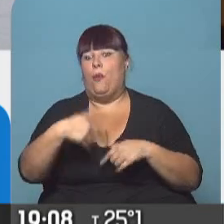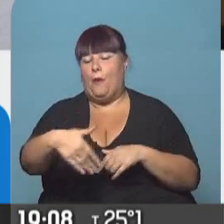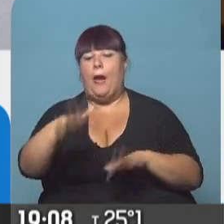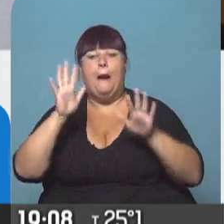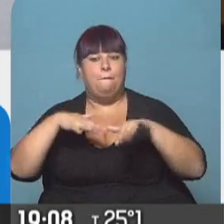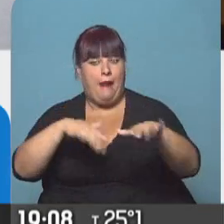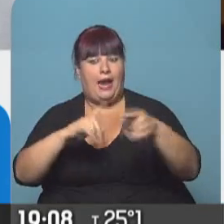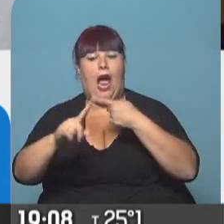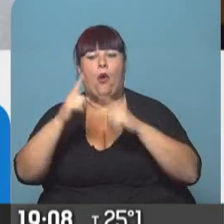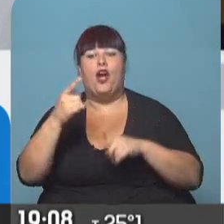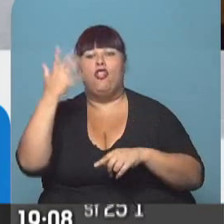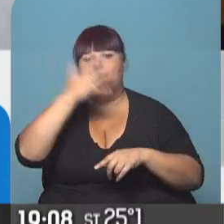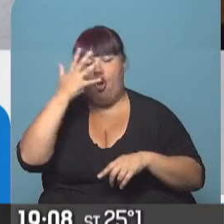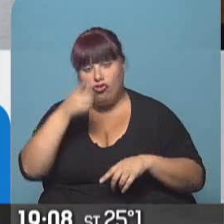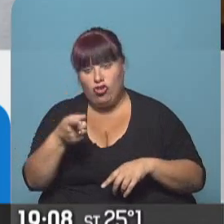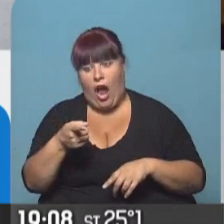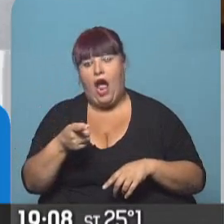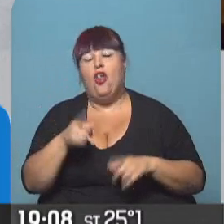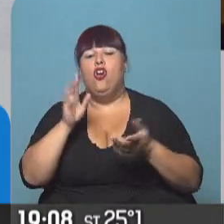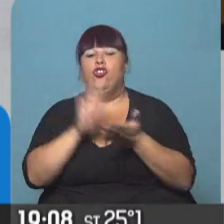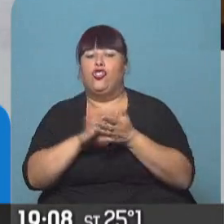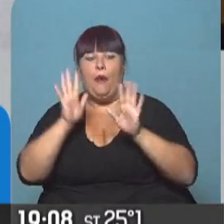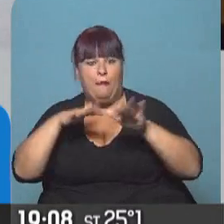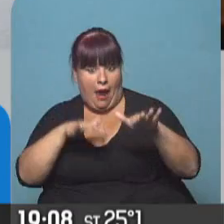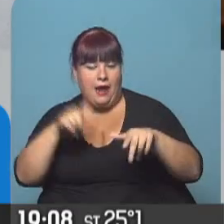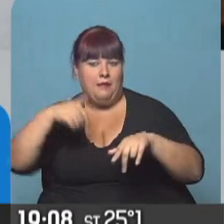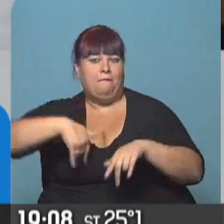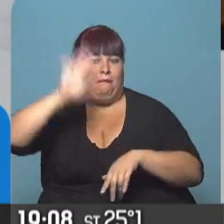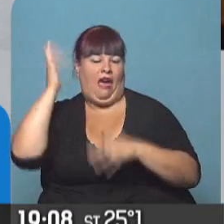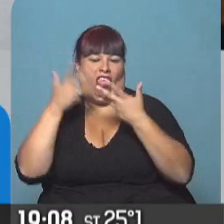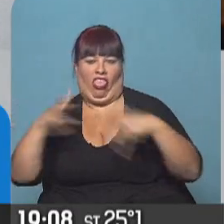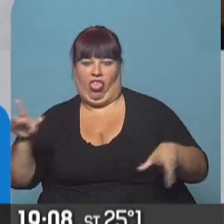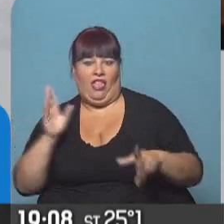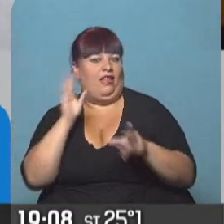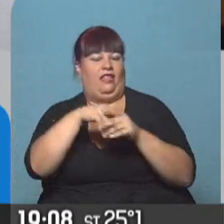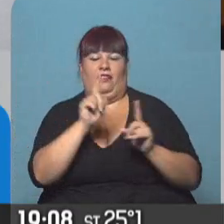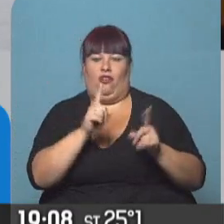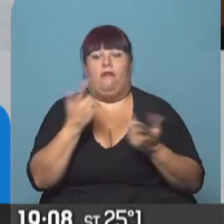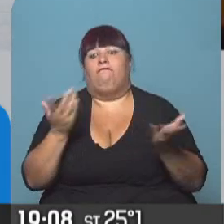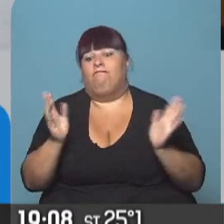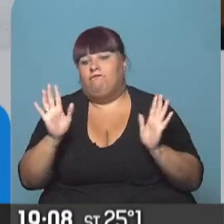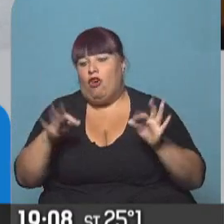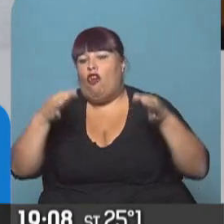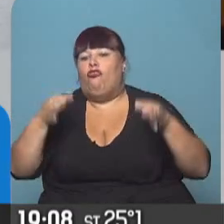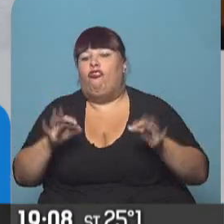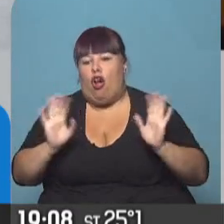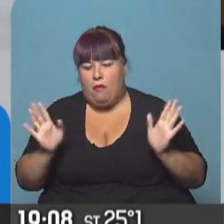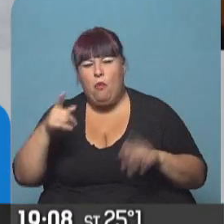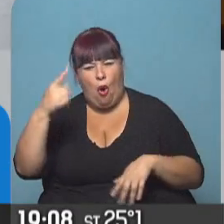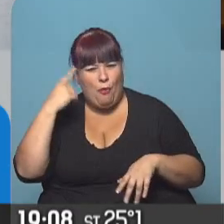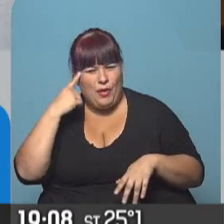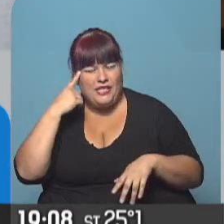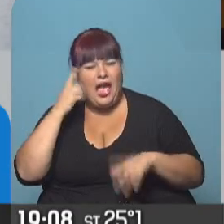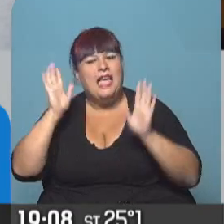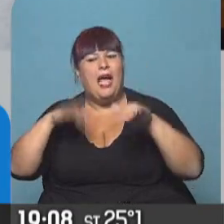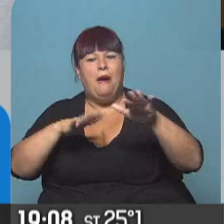movilización convocada por Hugo Moyano, y que ante esta movilización son hoy más las deserciones que las participaciones, por lo menos desde lo formal. A ver, ¿vos creés que es